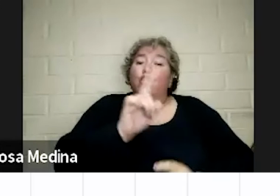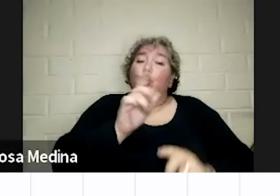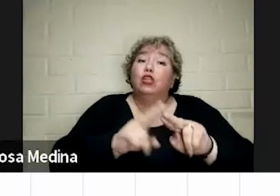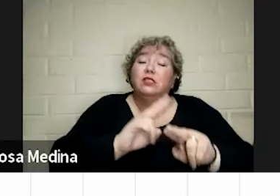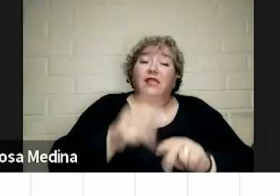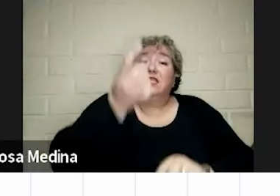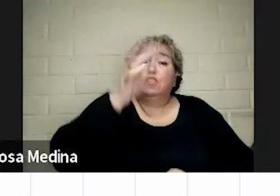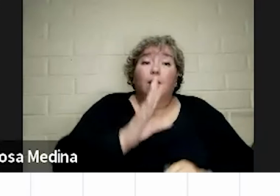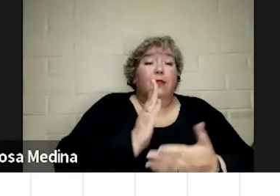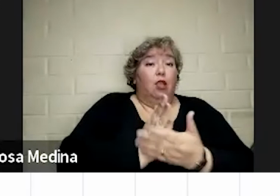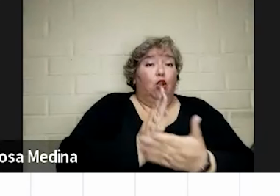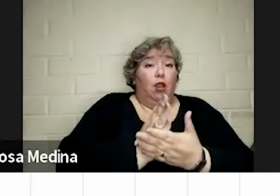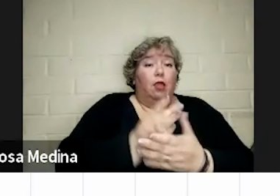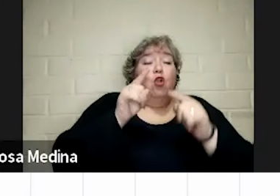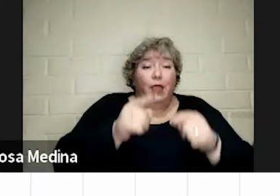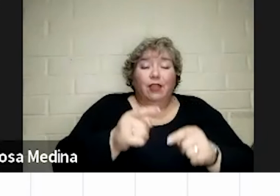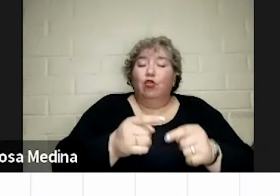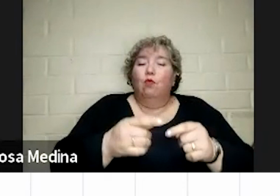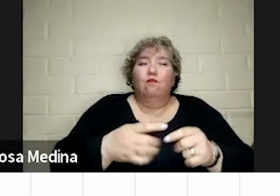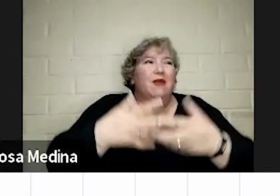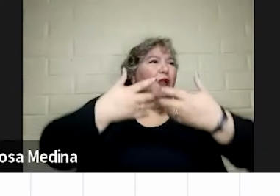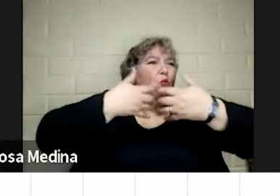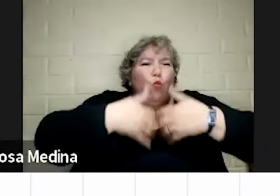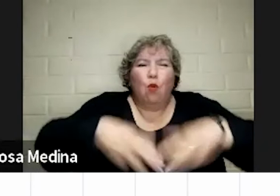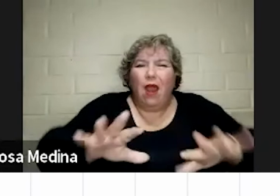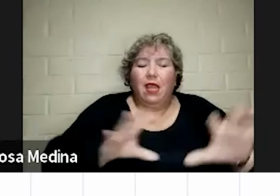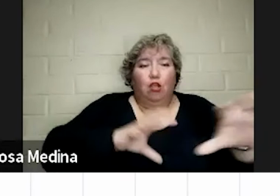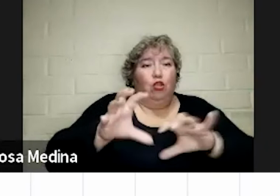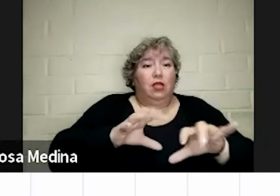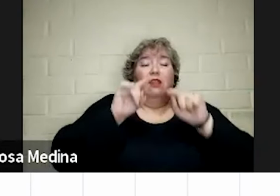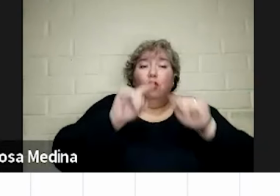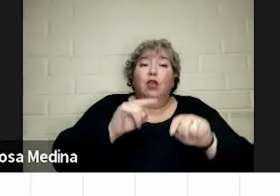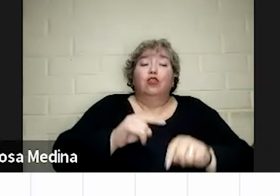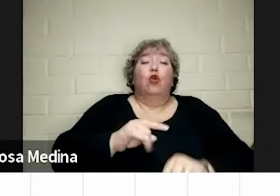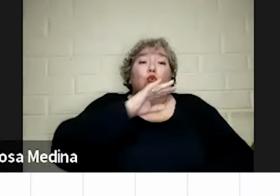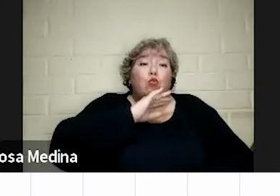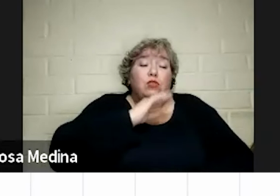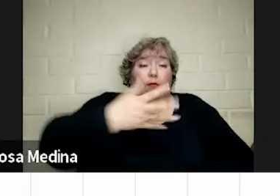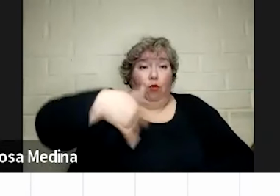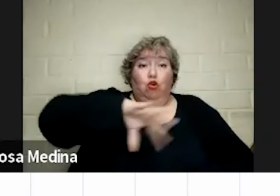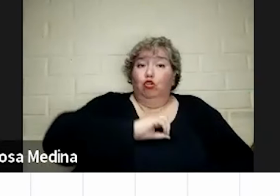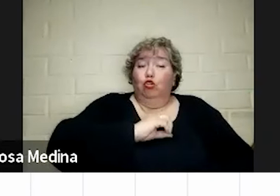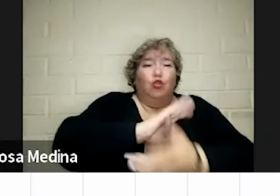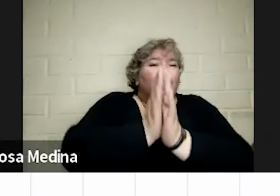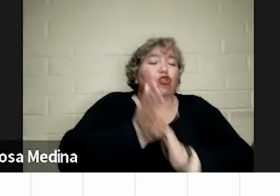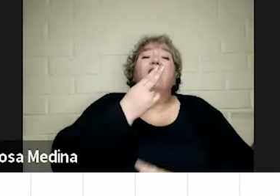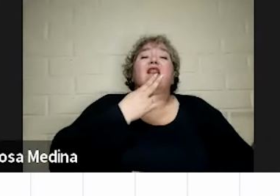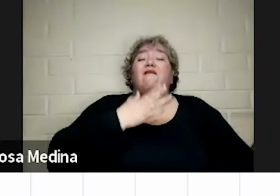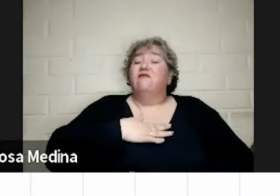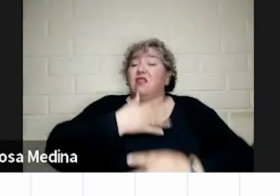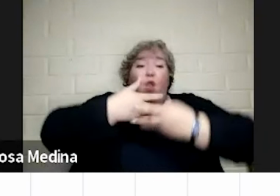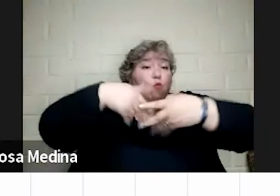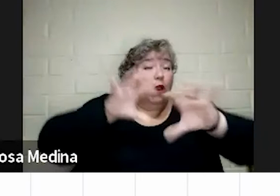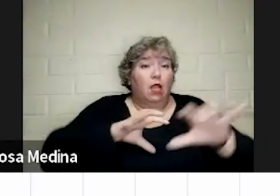escuela, esto se ajusta para cualquier contenido. Todas estas funciones ejecutivas nos sirven a nosotros en todo ámbito de la vida. La